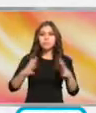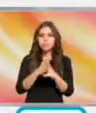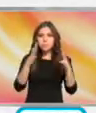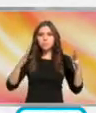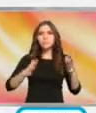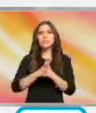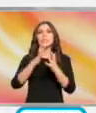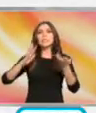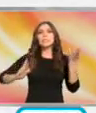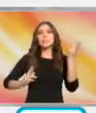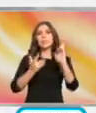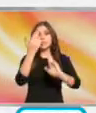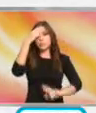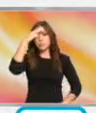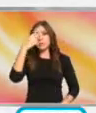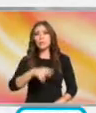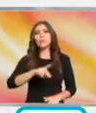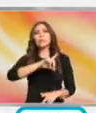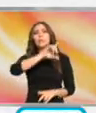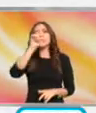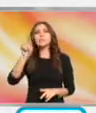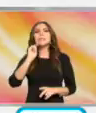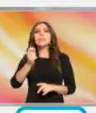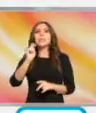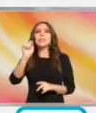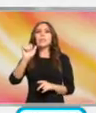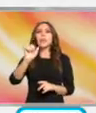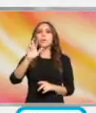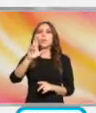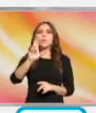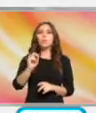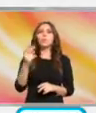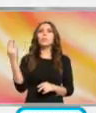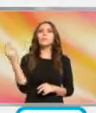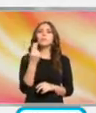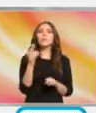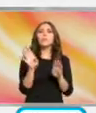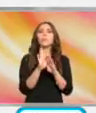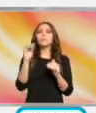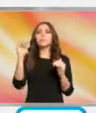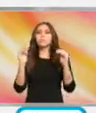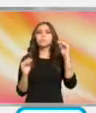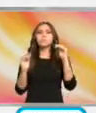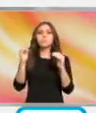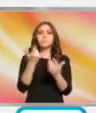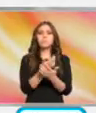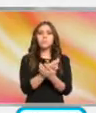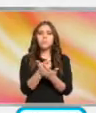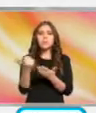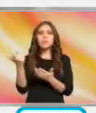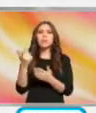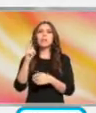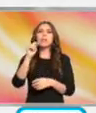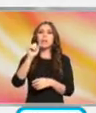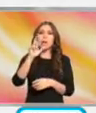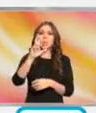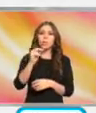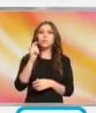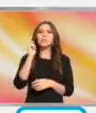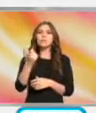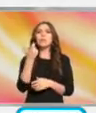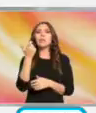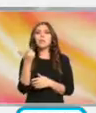pues México necesitaba estabilidad económica. Tauro tiene que ver con el dinero, los